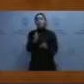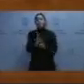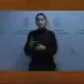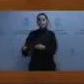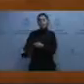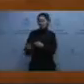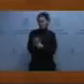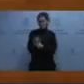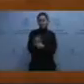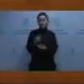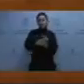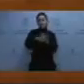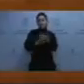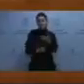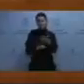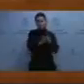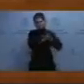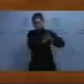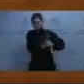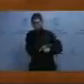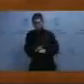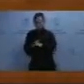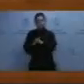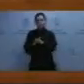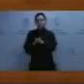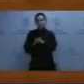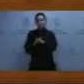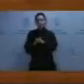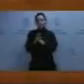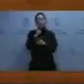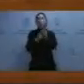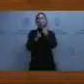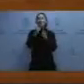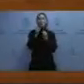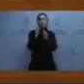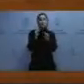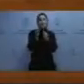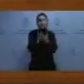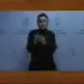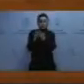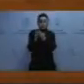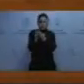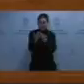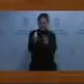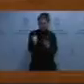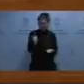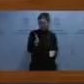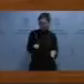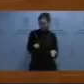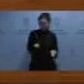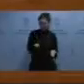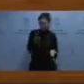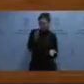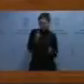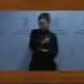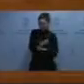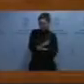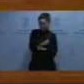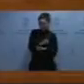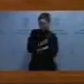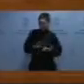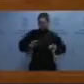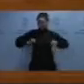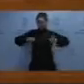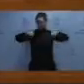el informe orientado del consultivo para su estudio. Nos decían, a 20 horas del inicio de